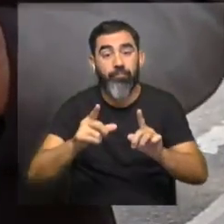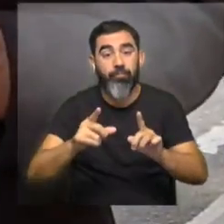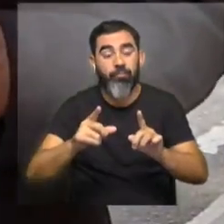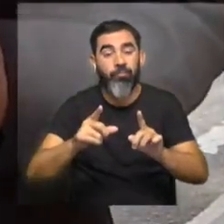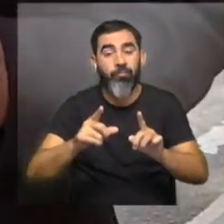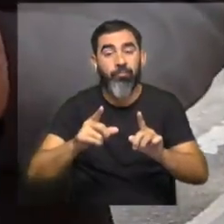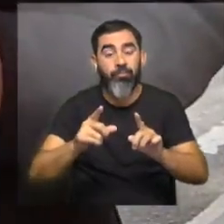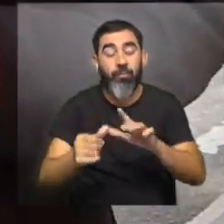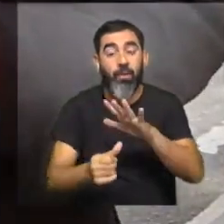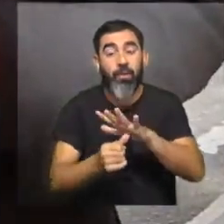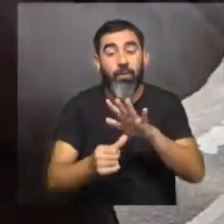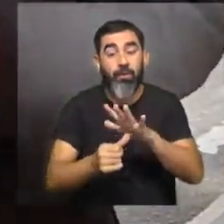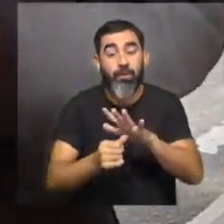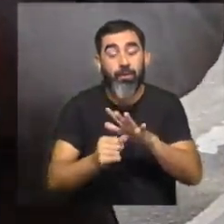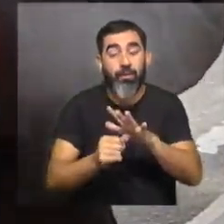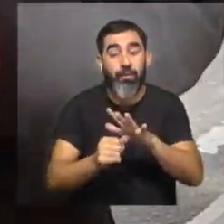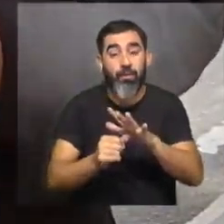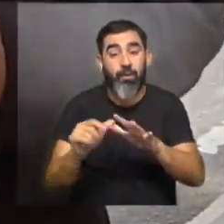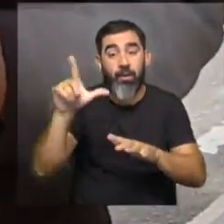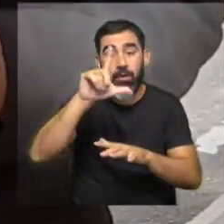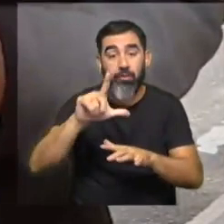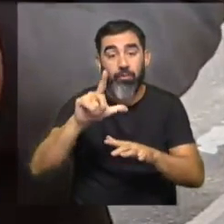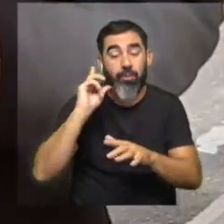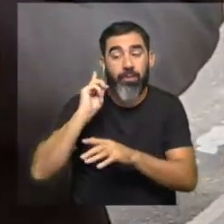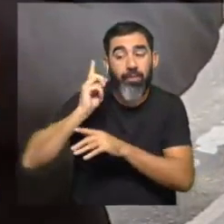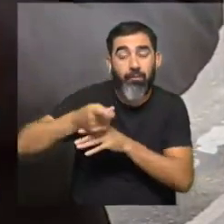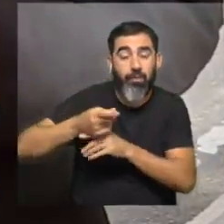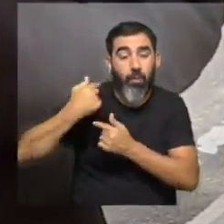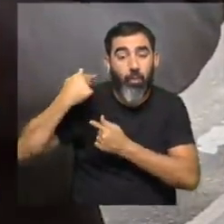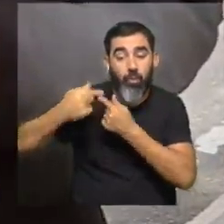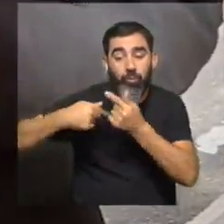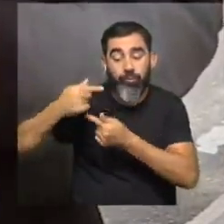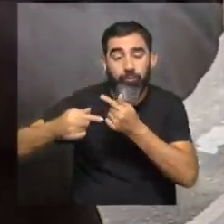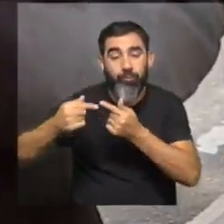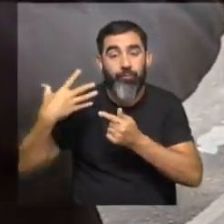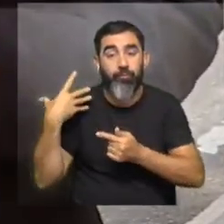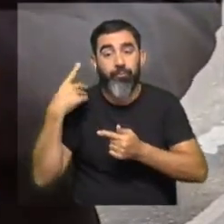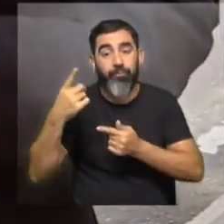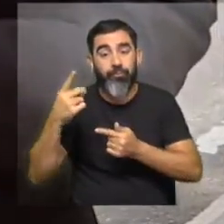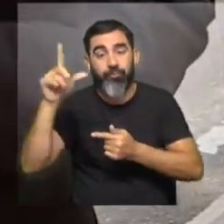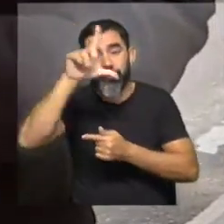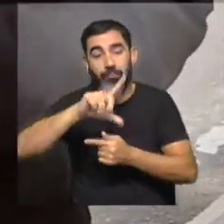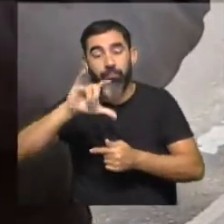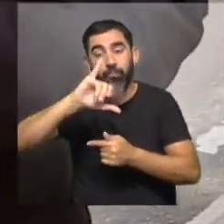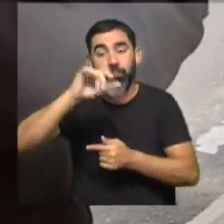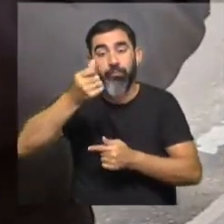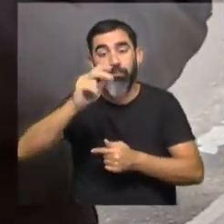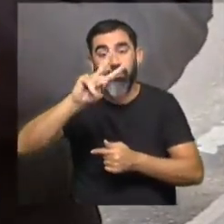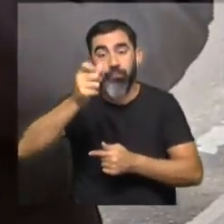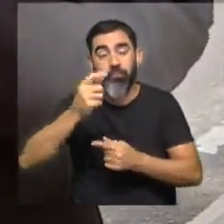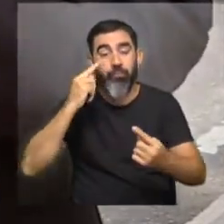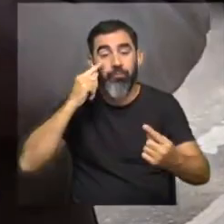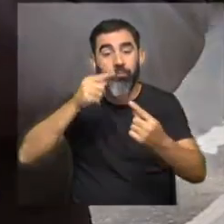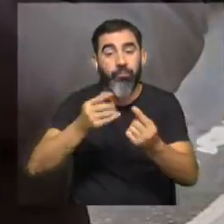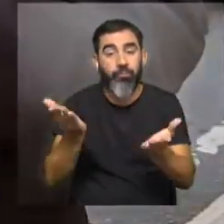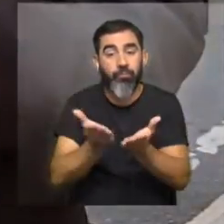con la titular al frente para definir la continuidad de la dirección en el Liceo IABA. La intención de los estudiantes